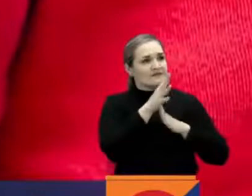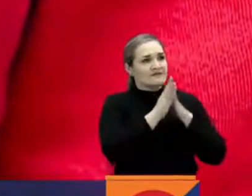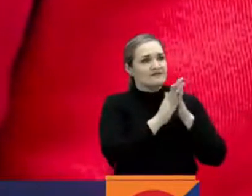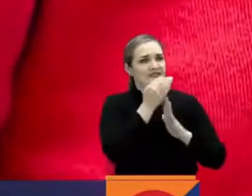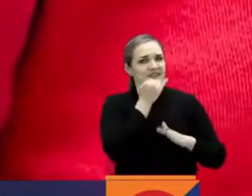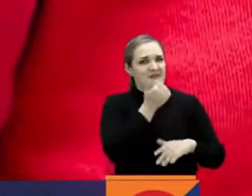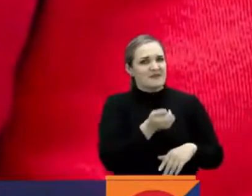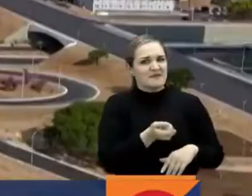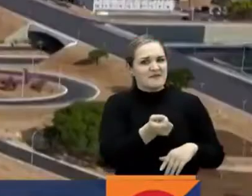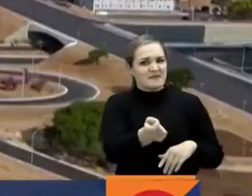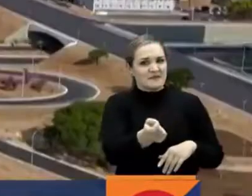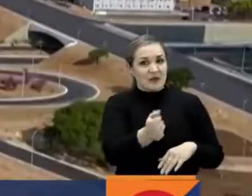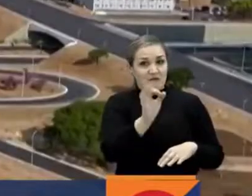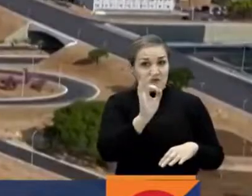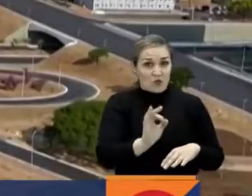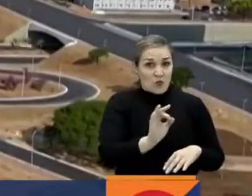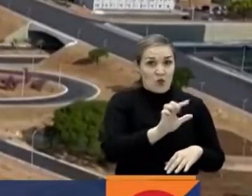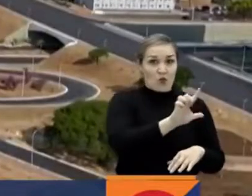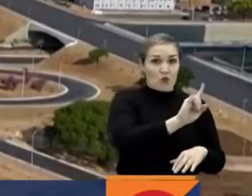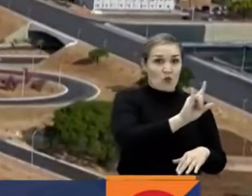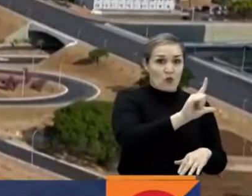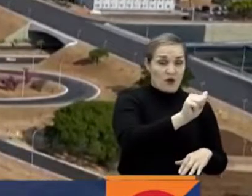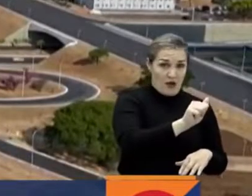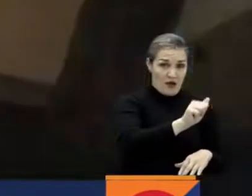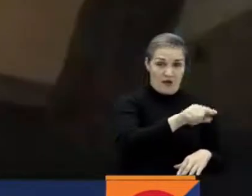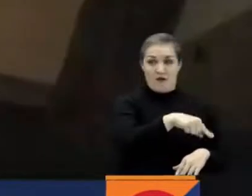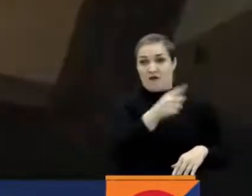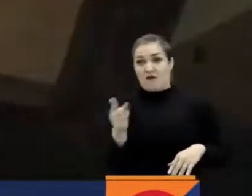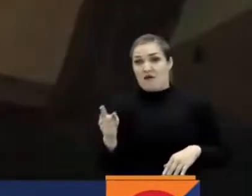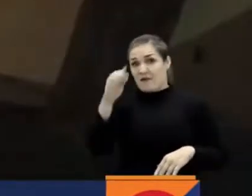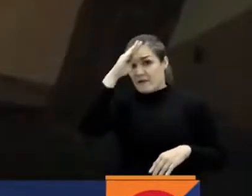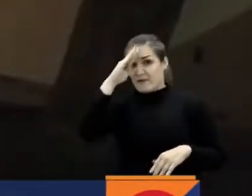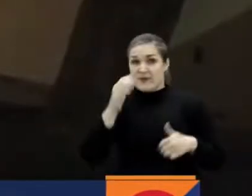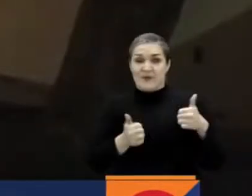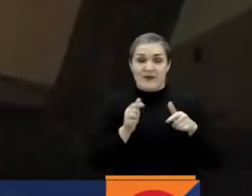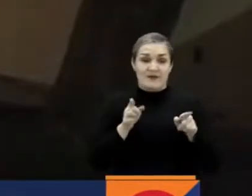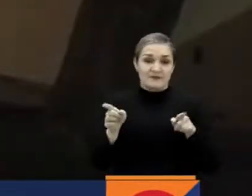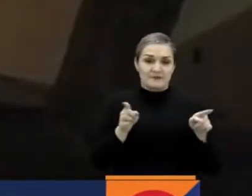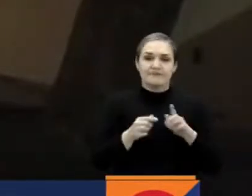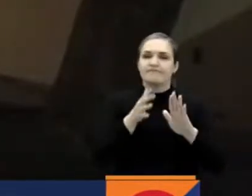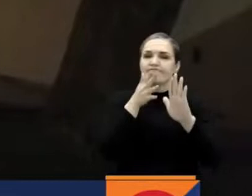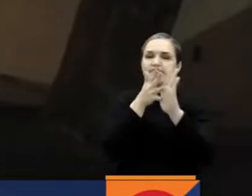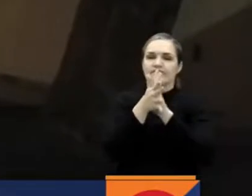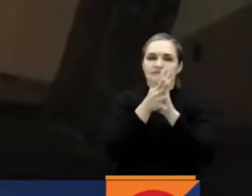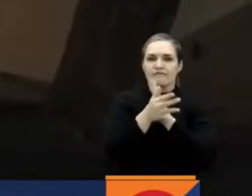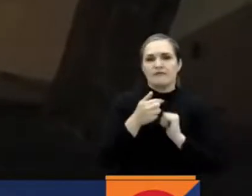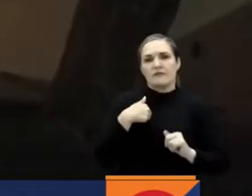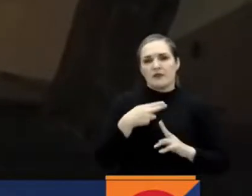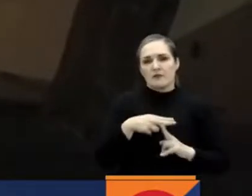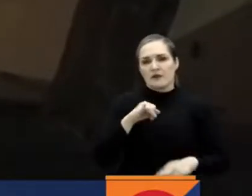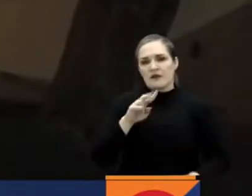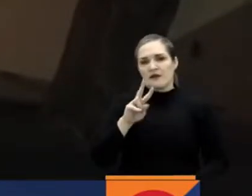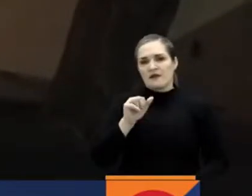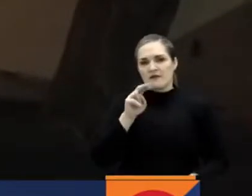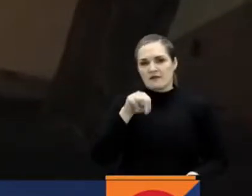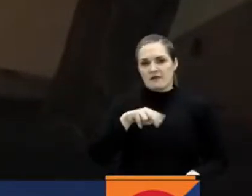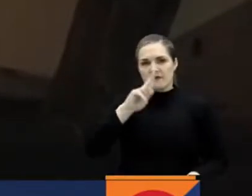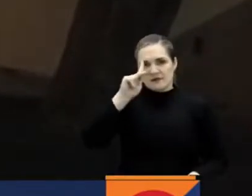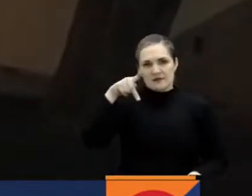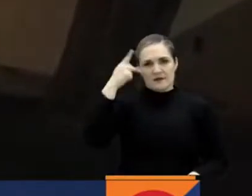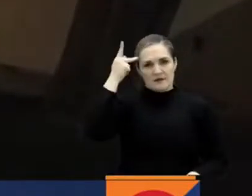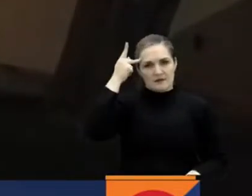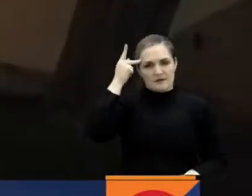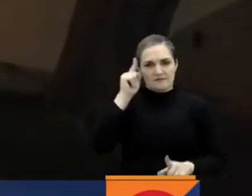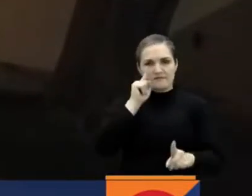se va a pintar para sumarse al péndulo geopolítico de la región. Informó Iván Martínez Vargas desde São Paulo